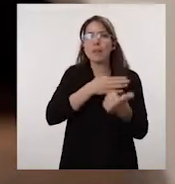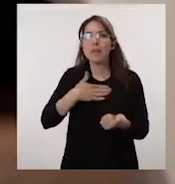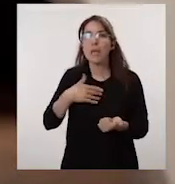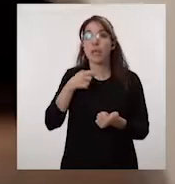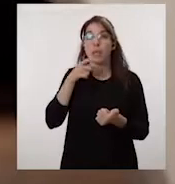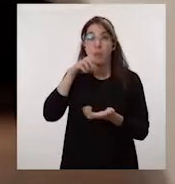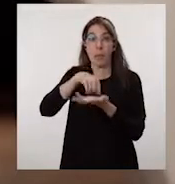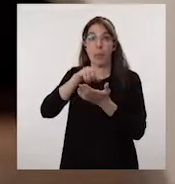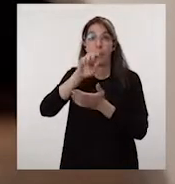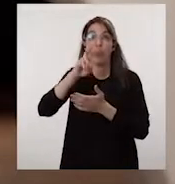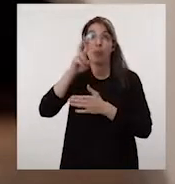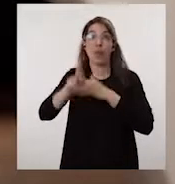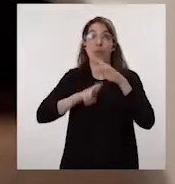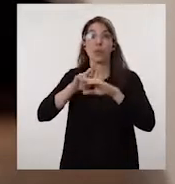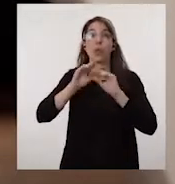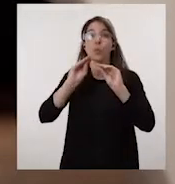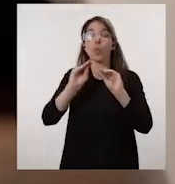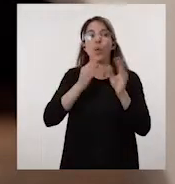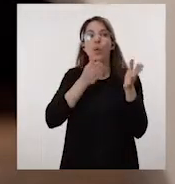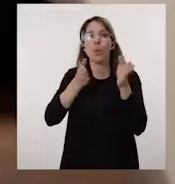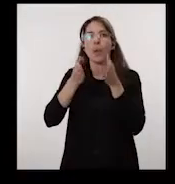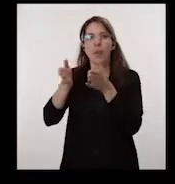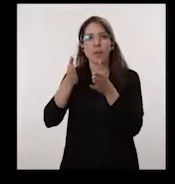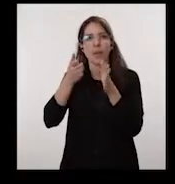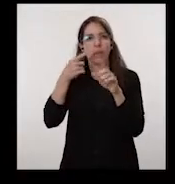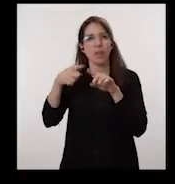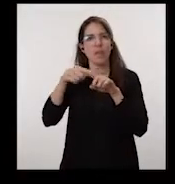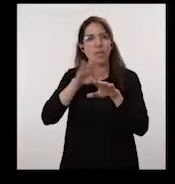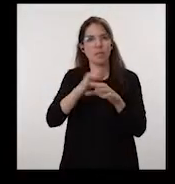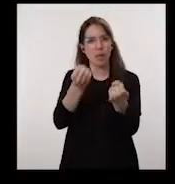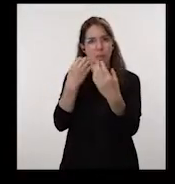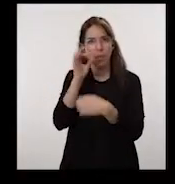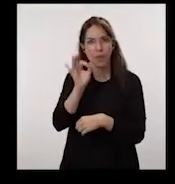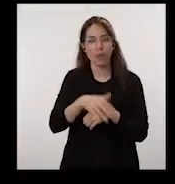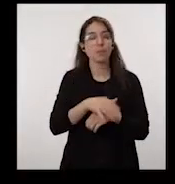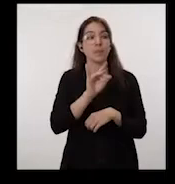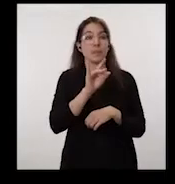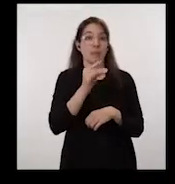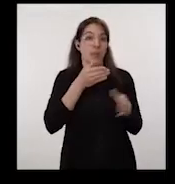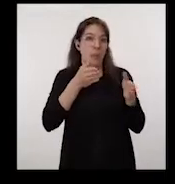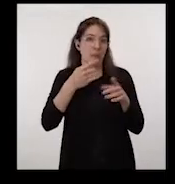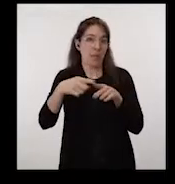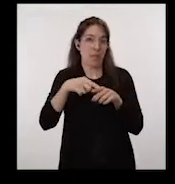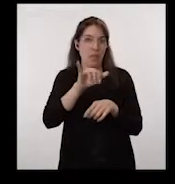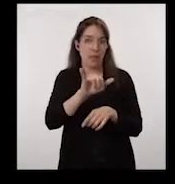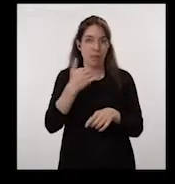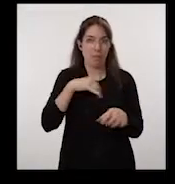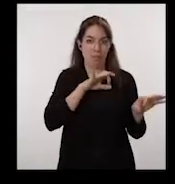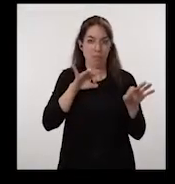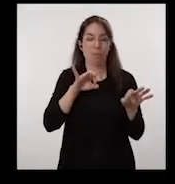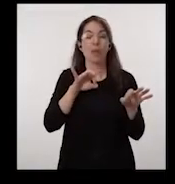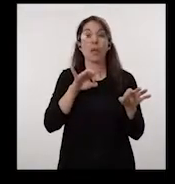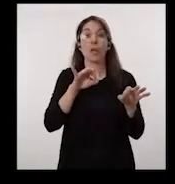habilitado varias vías cuáles son o se han habilitado varias vías como comentaba al principio la comunicación es fundamental y en ese sentido